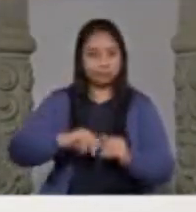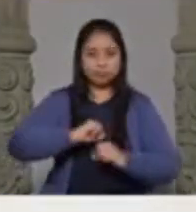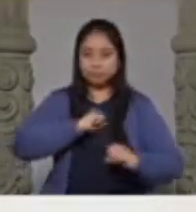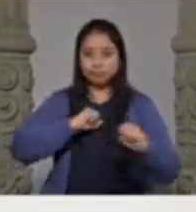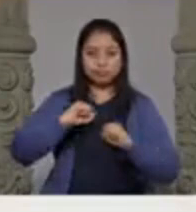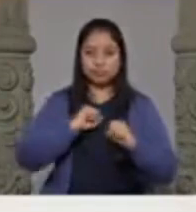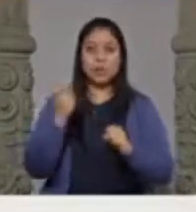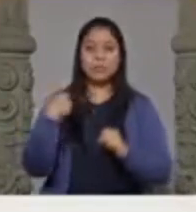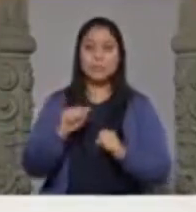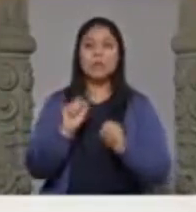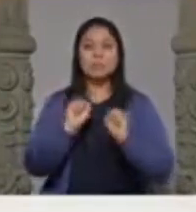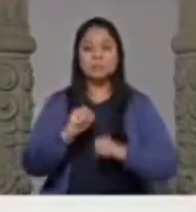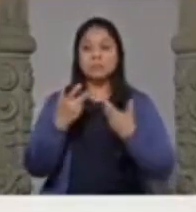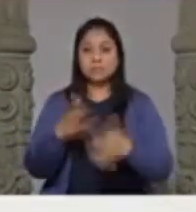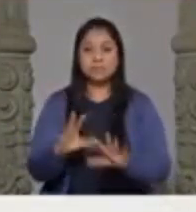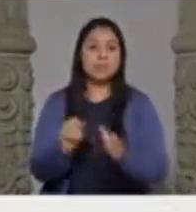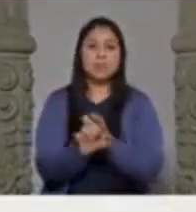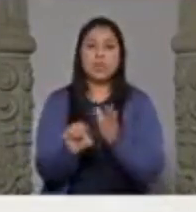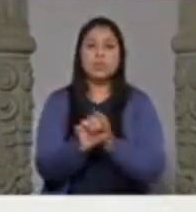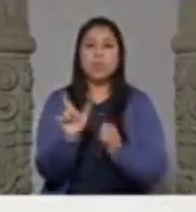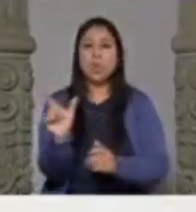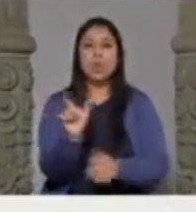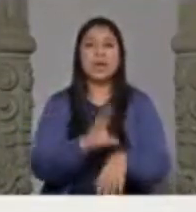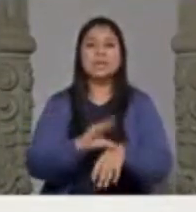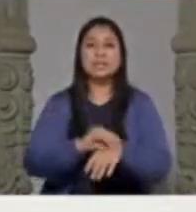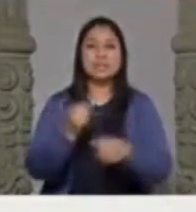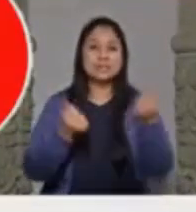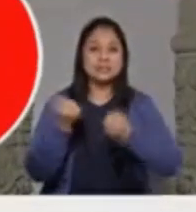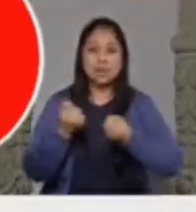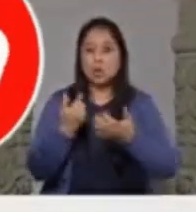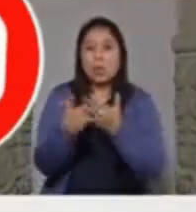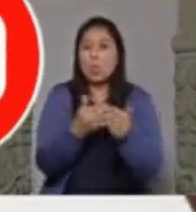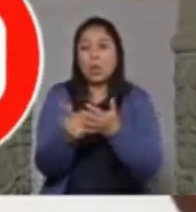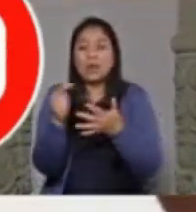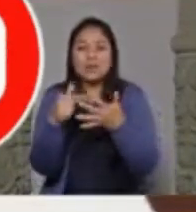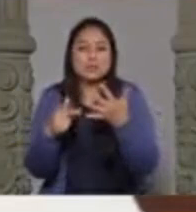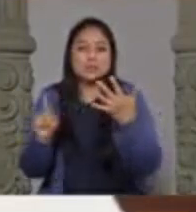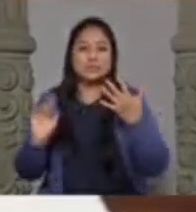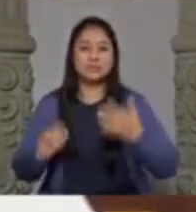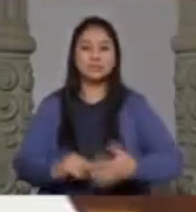para poder sacar desde una licencia a cualquier cosa.